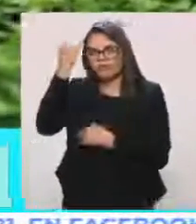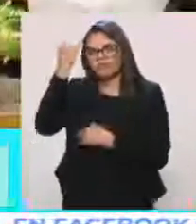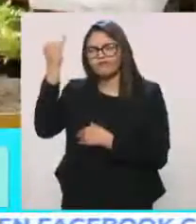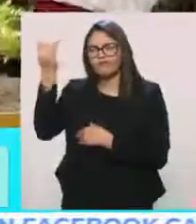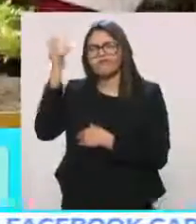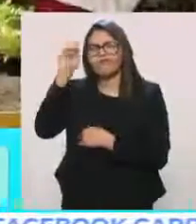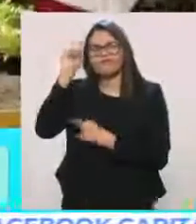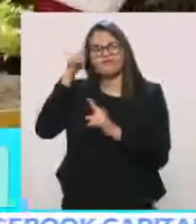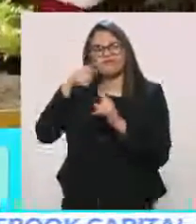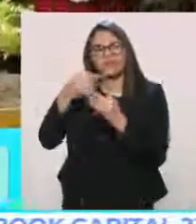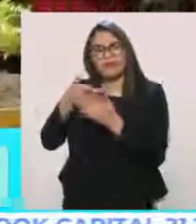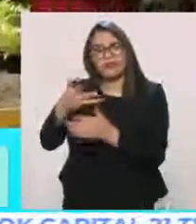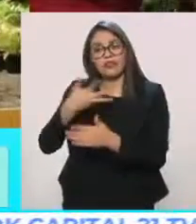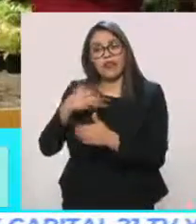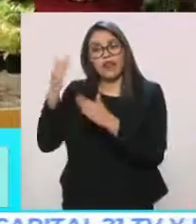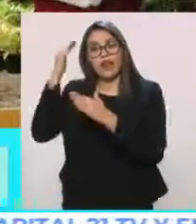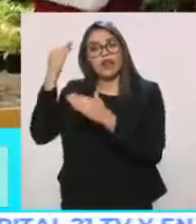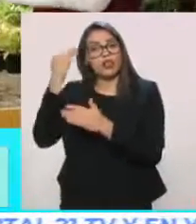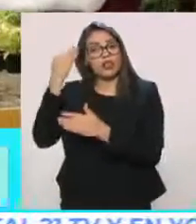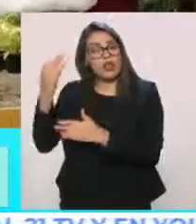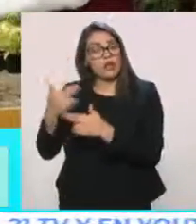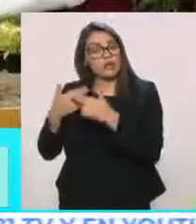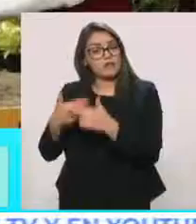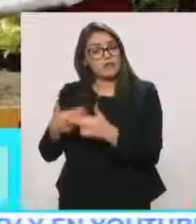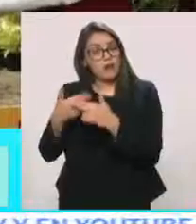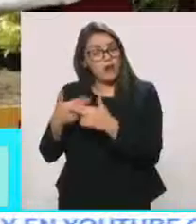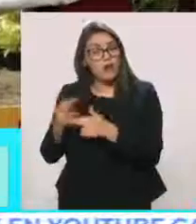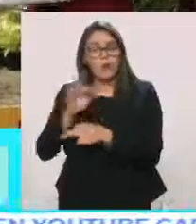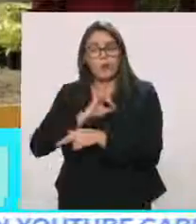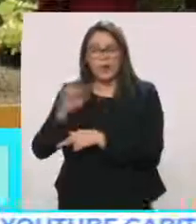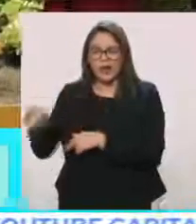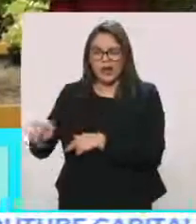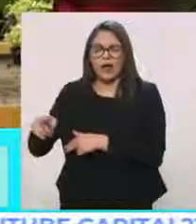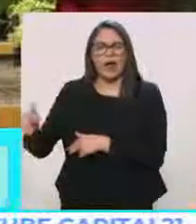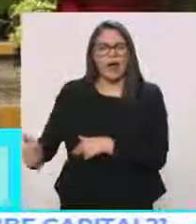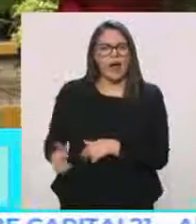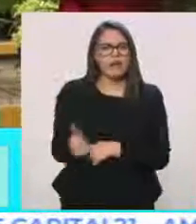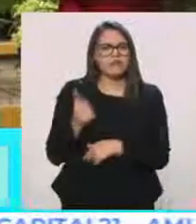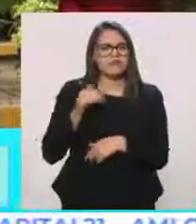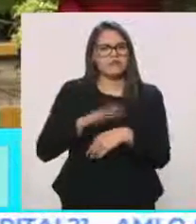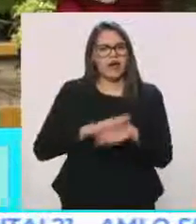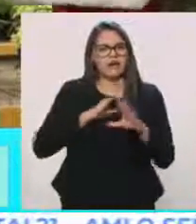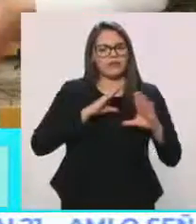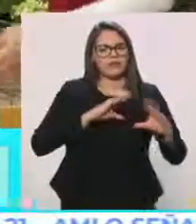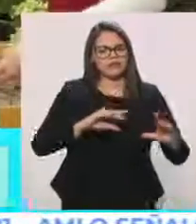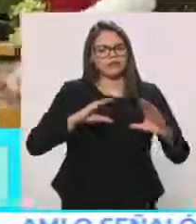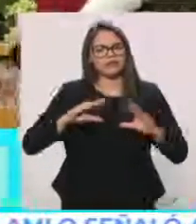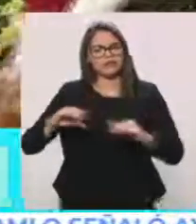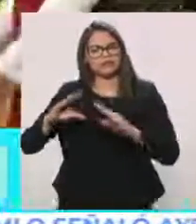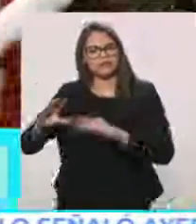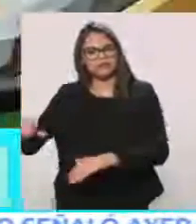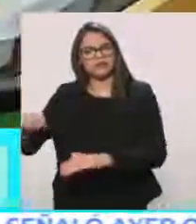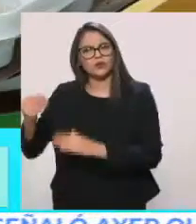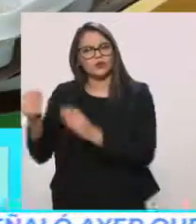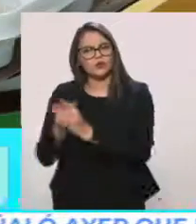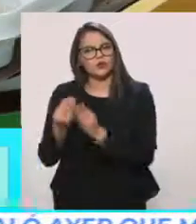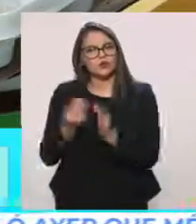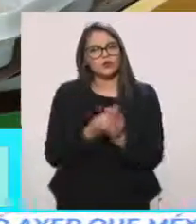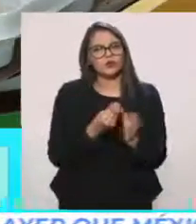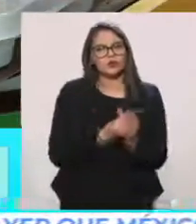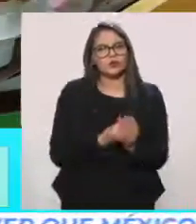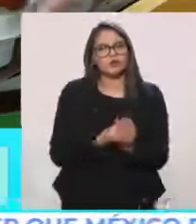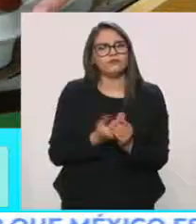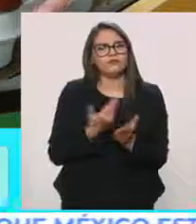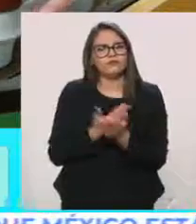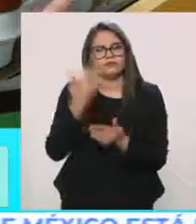tiene disponible ahora en casa para una mayor capacitación, para aprovechar este